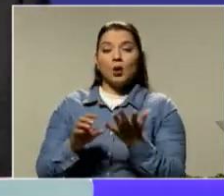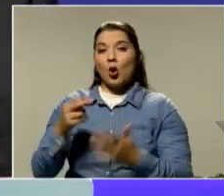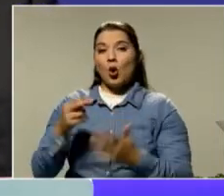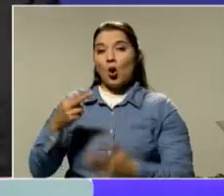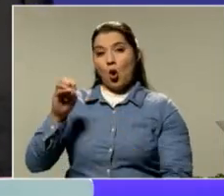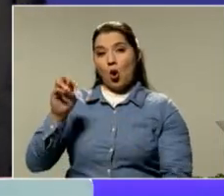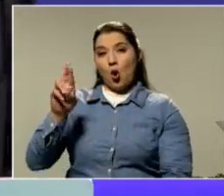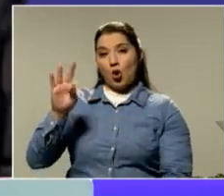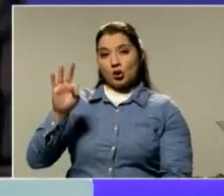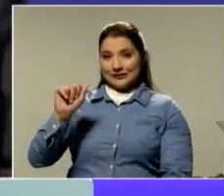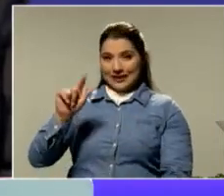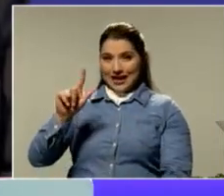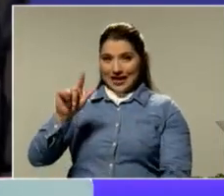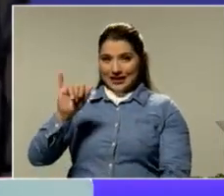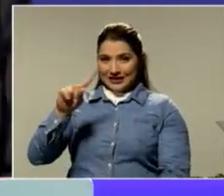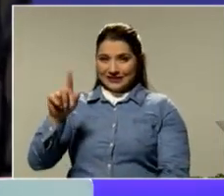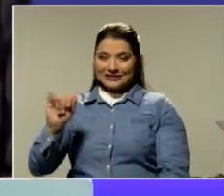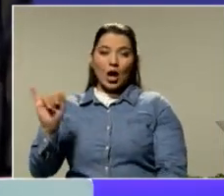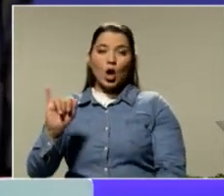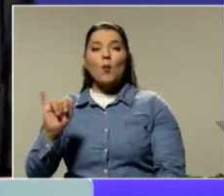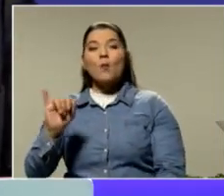como culantro, como